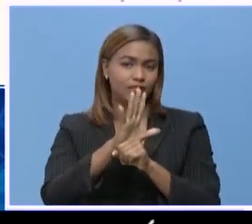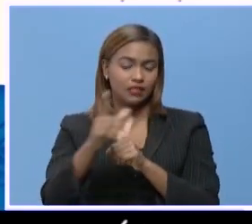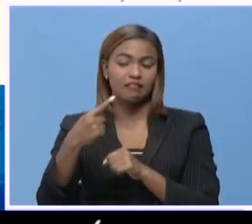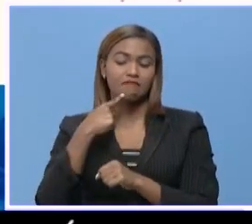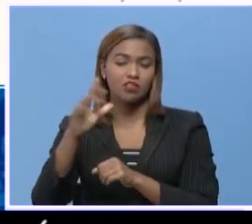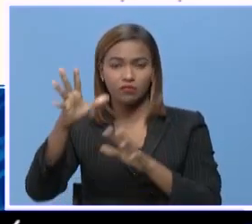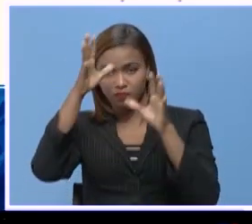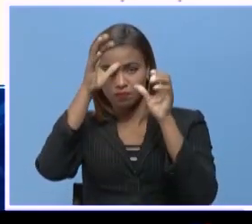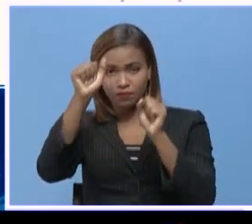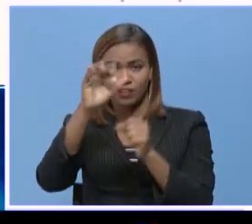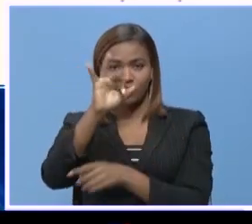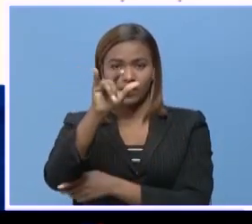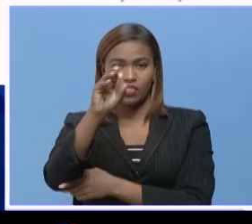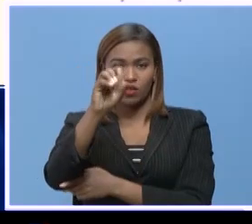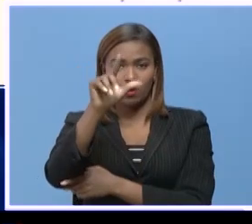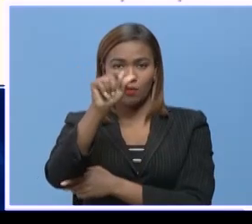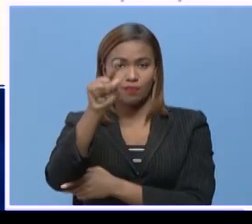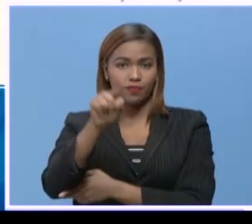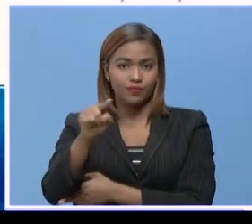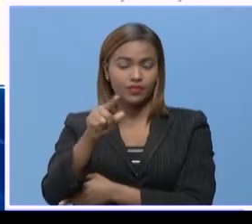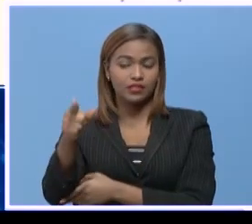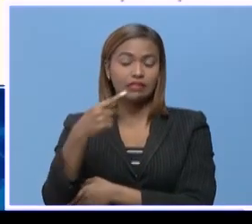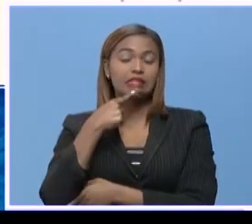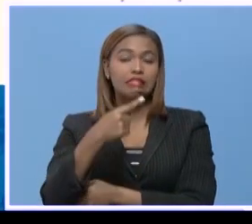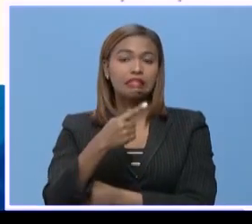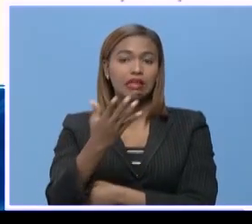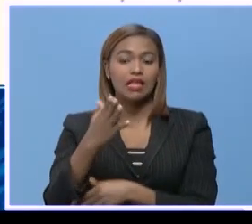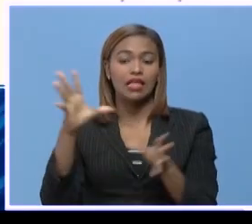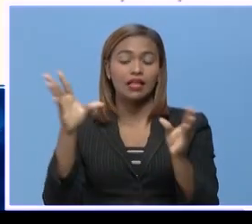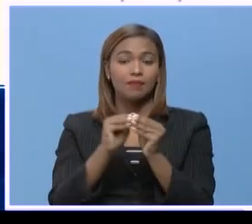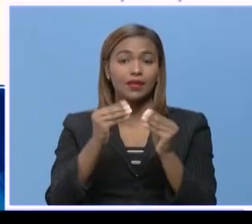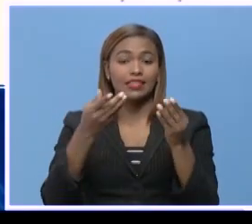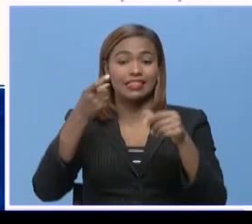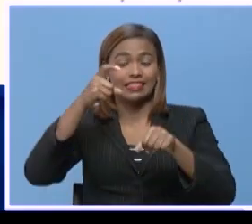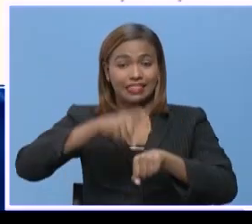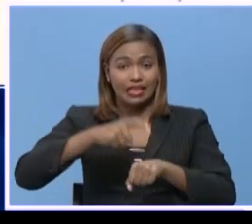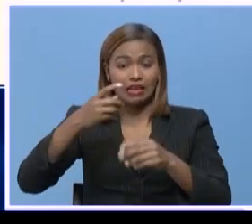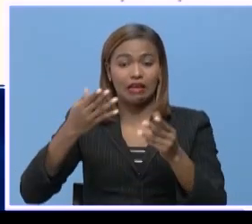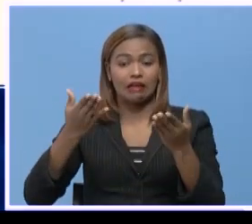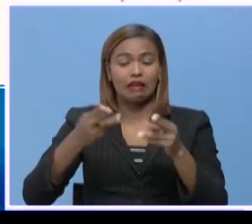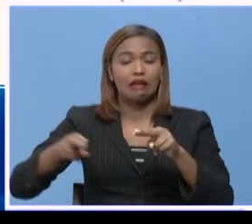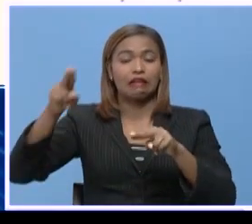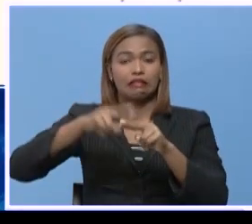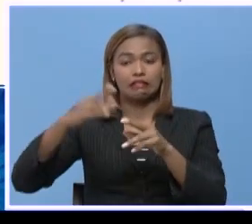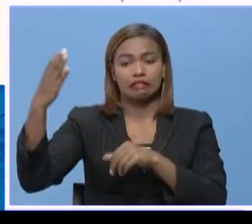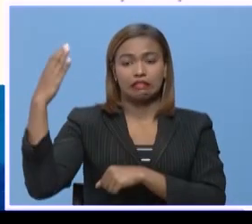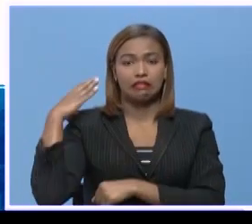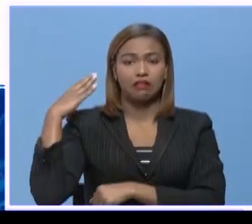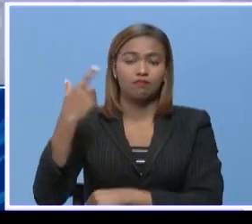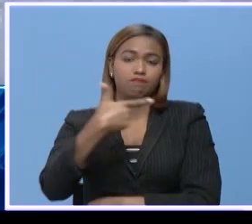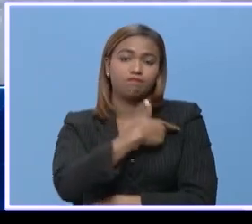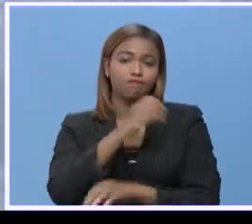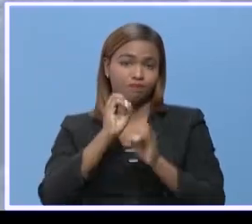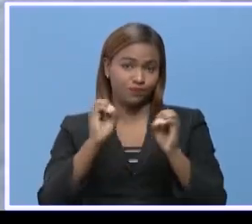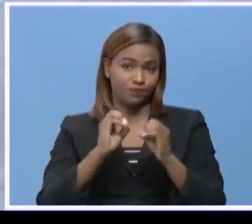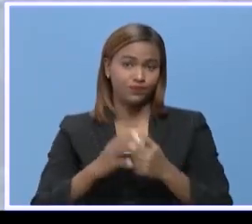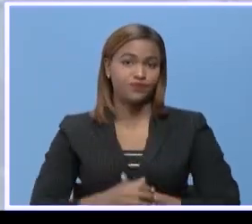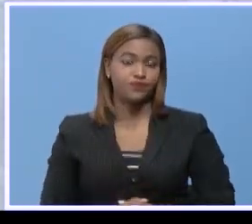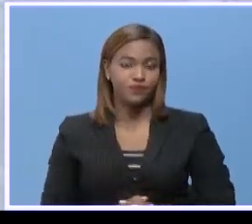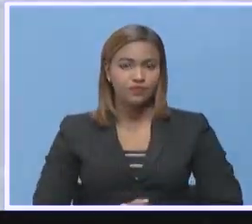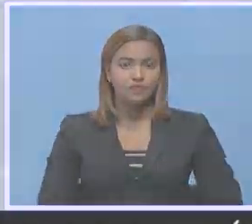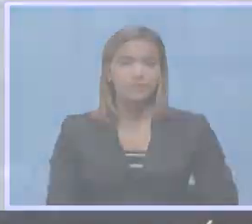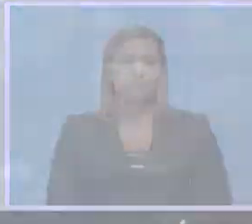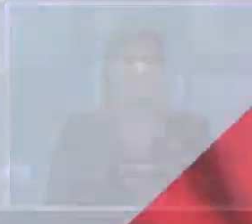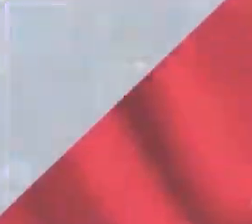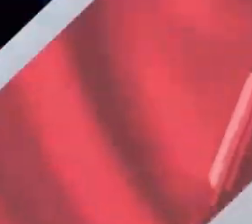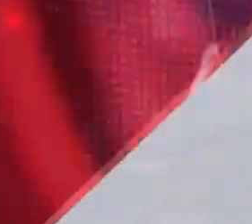su presidente Fernando López Miras, quien descarta más ceses en altos cargos vacunados sin prioridad.